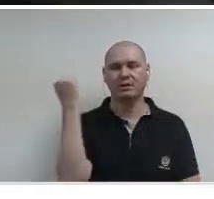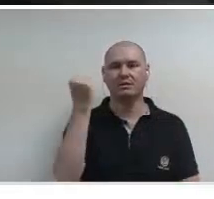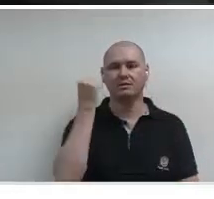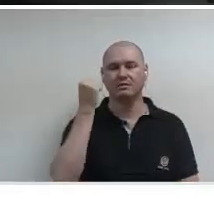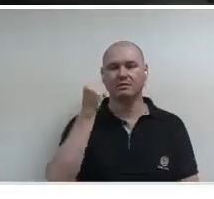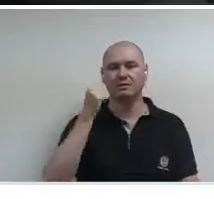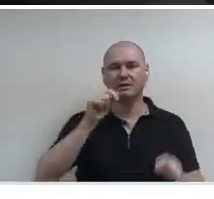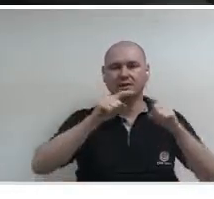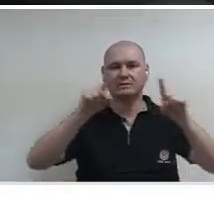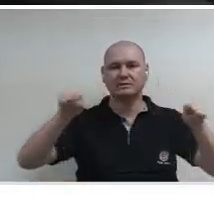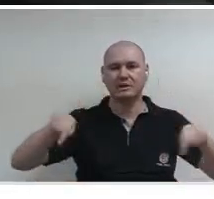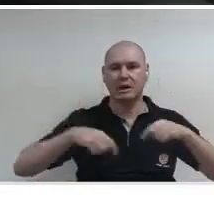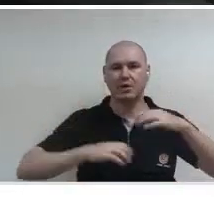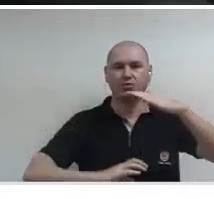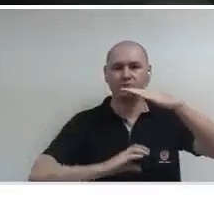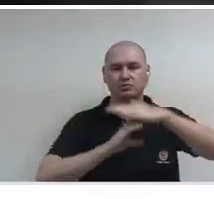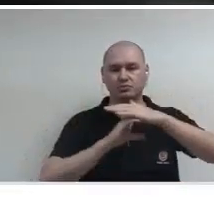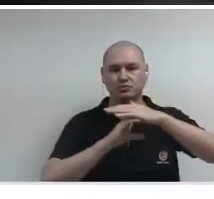sala pe oye yo pe